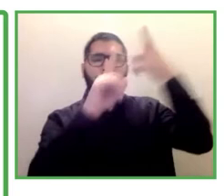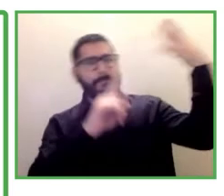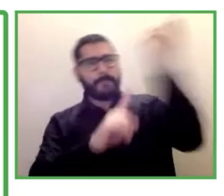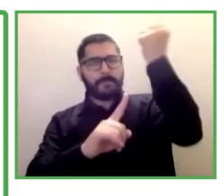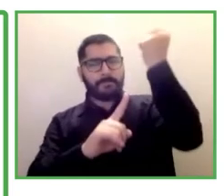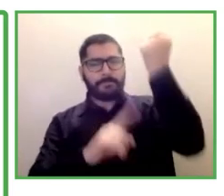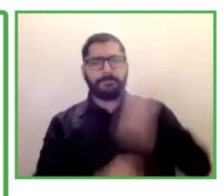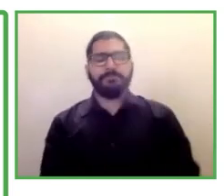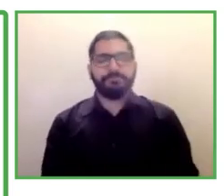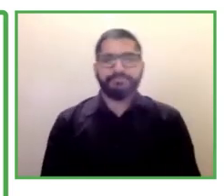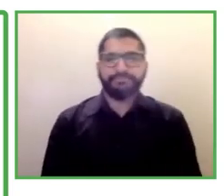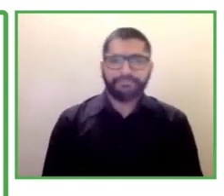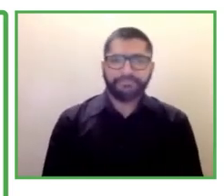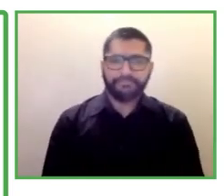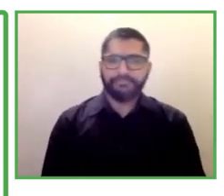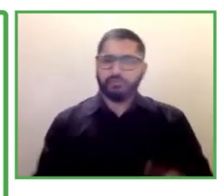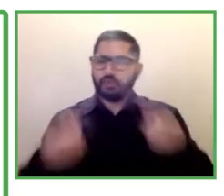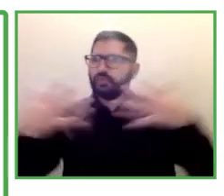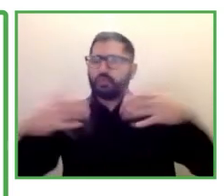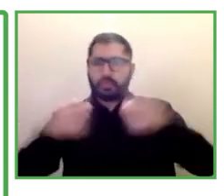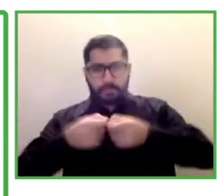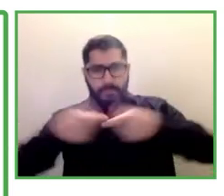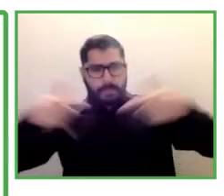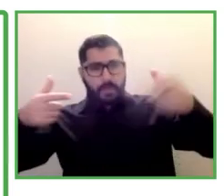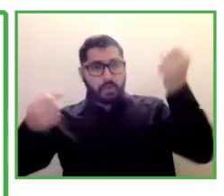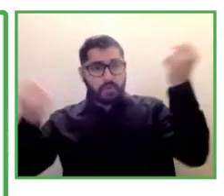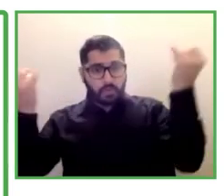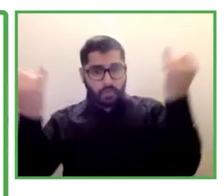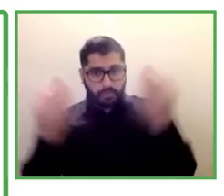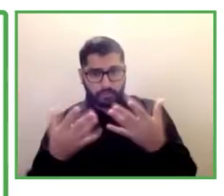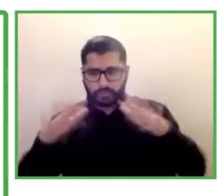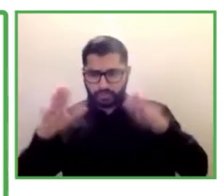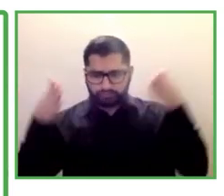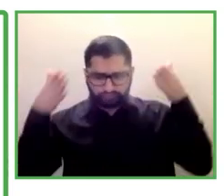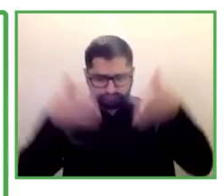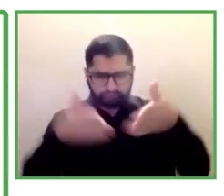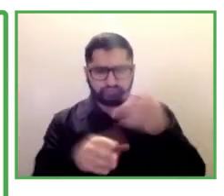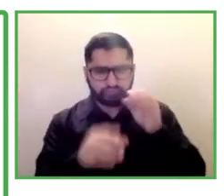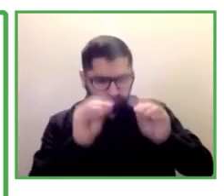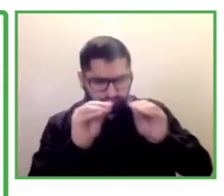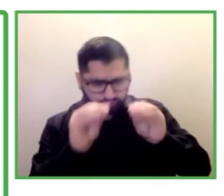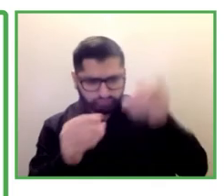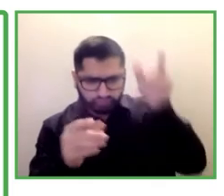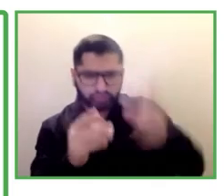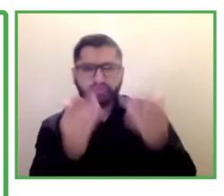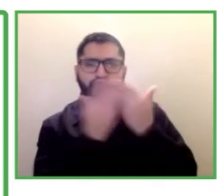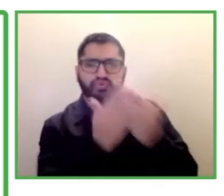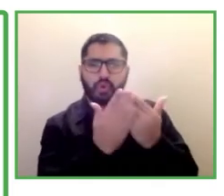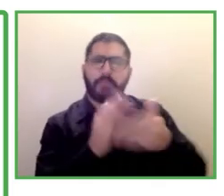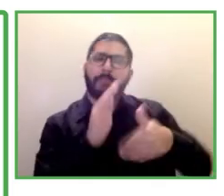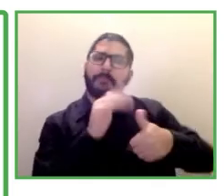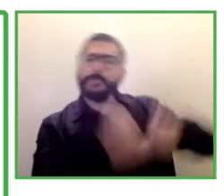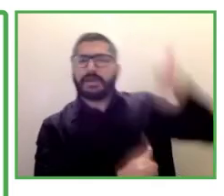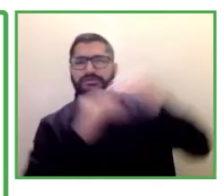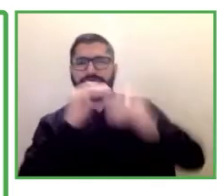de estudiantes con más de 140 empleadores.